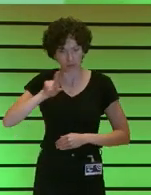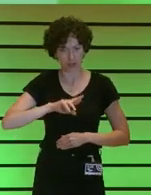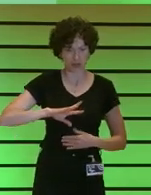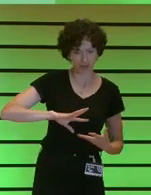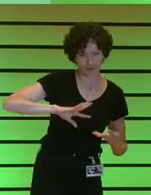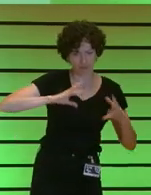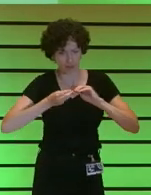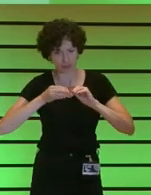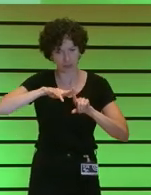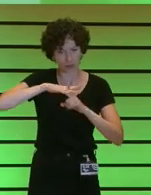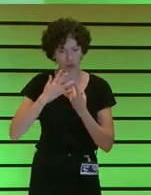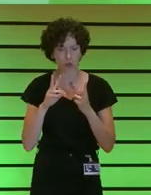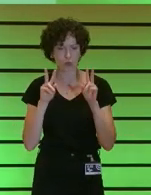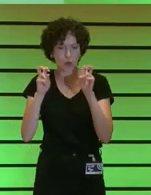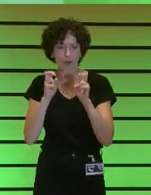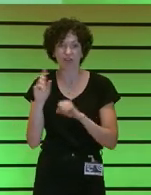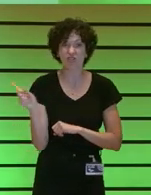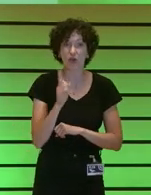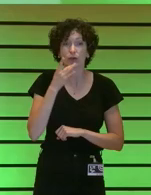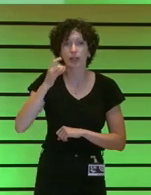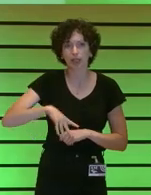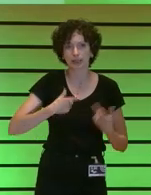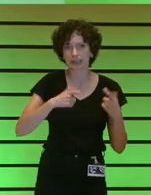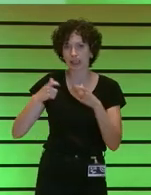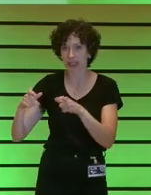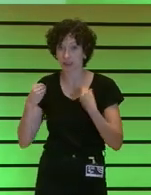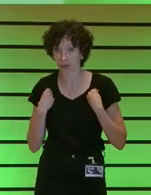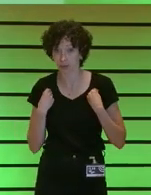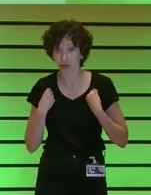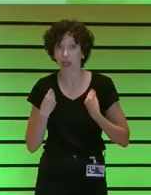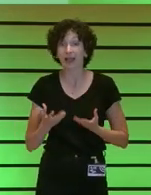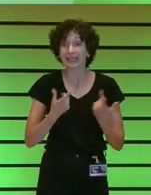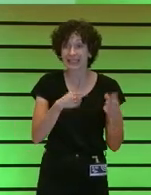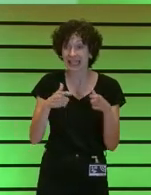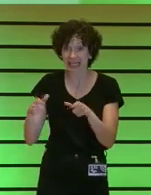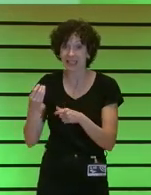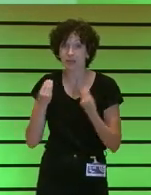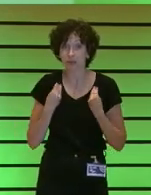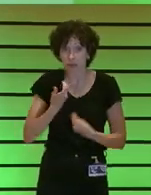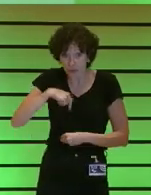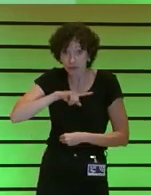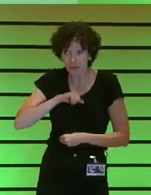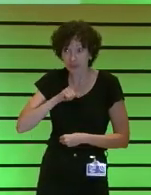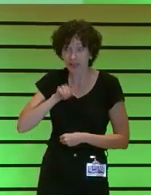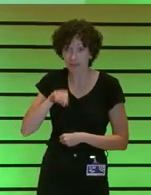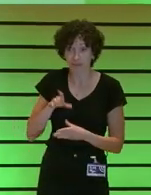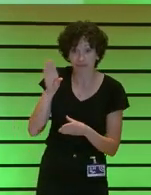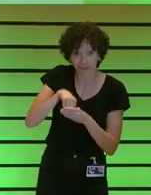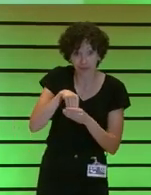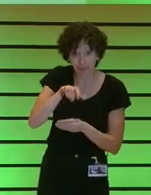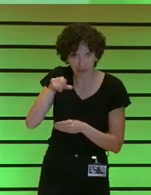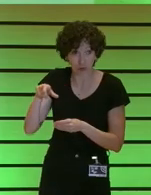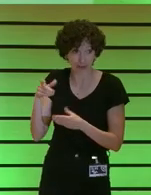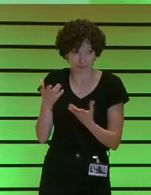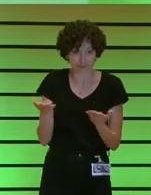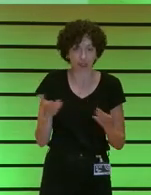de adaptarnos a las nuevas condiciones somos los seres vivos y entre los seres vivos amigos amigas estamos nosotros las personitas vale